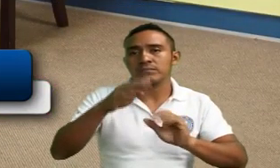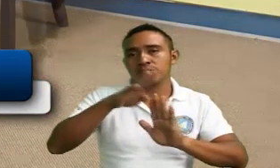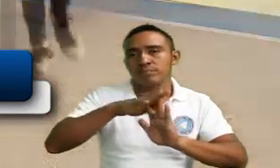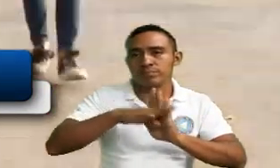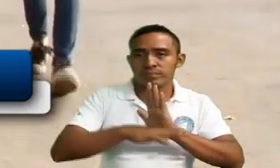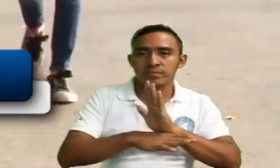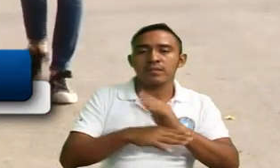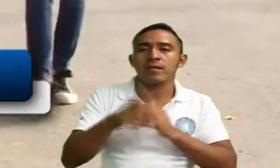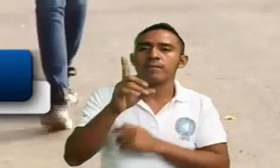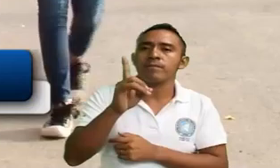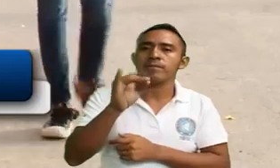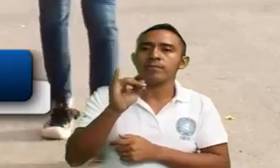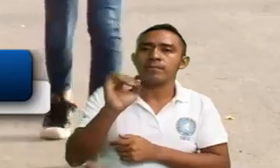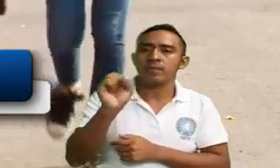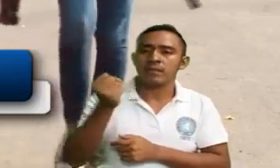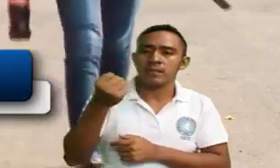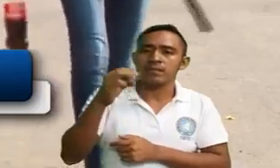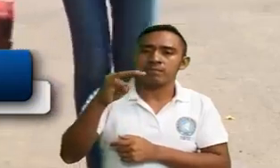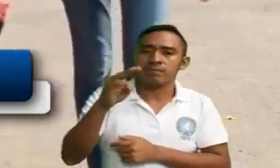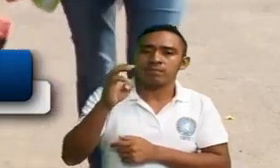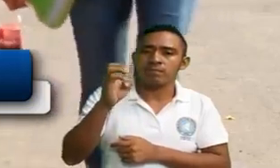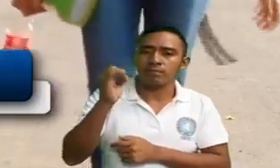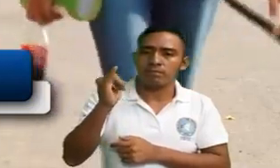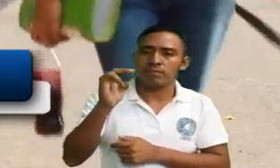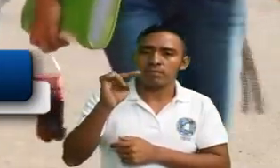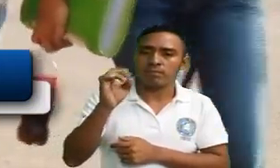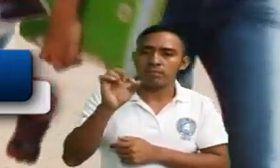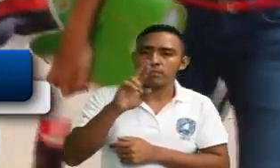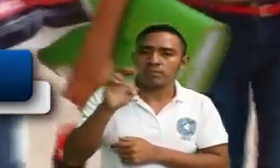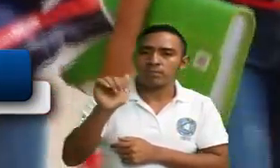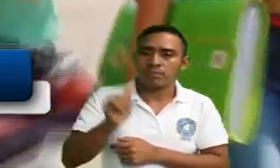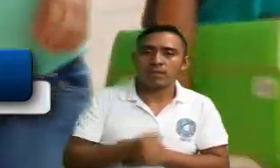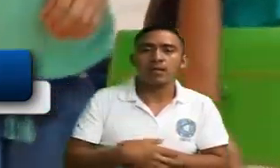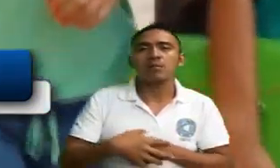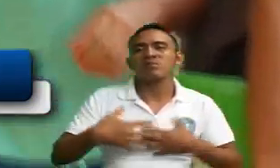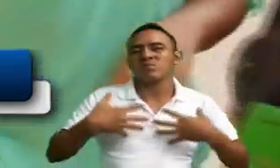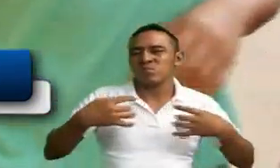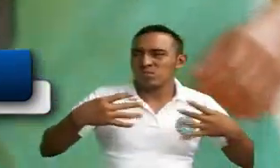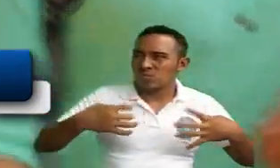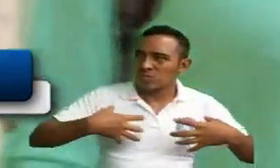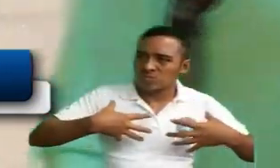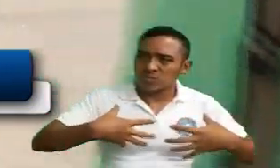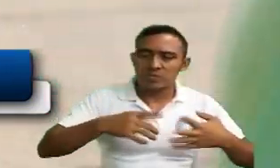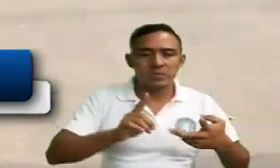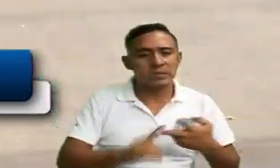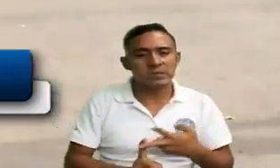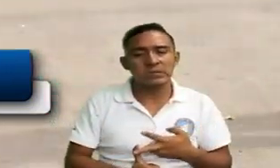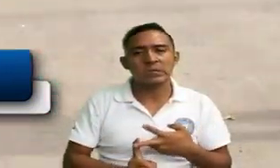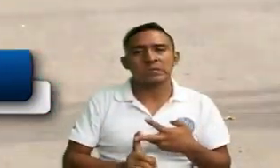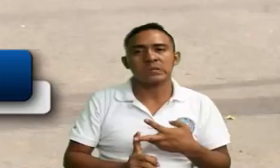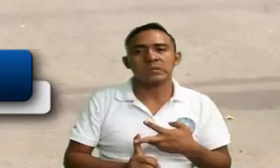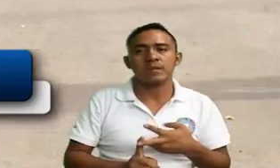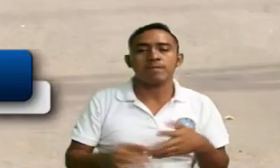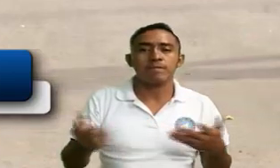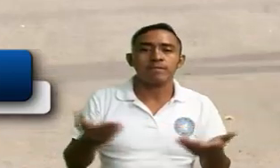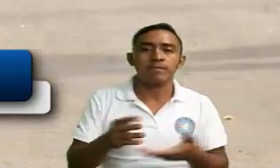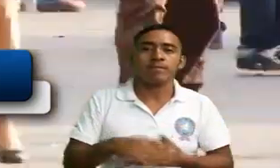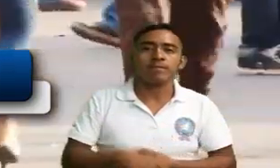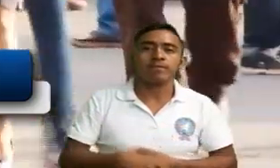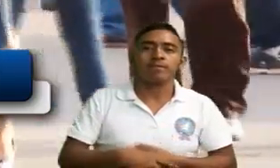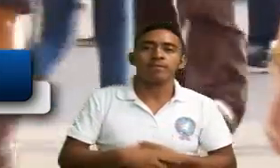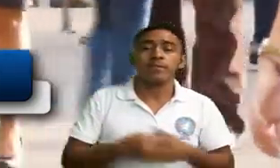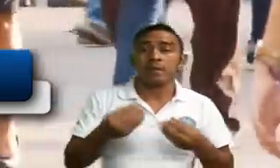que es el dolor cuando baja la menstruación, con la tensión de los senos. Entonces ese tipo de pacientes